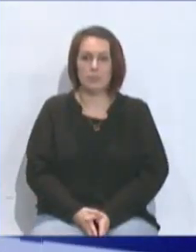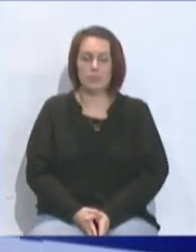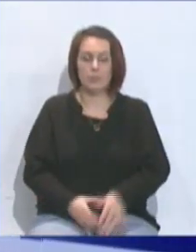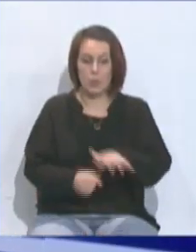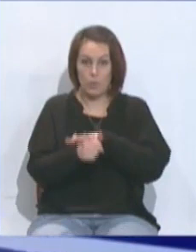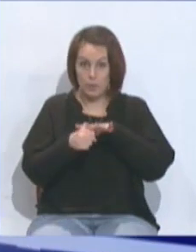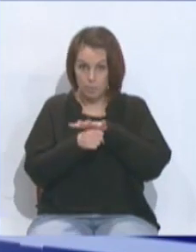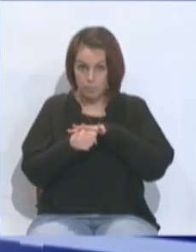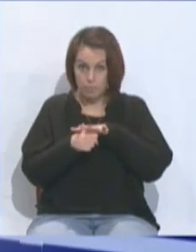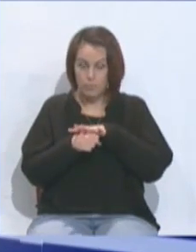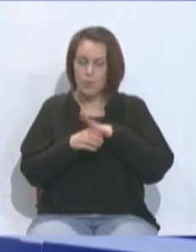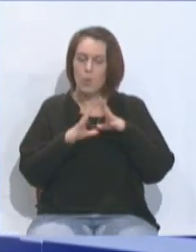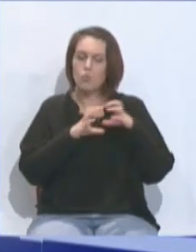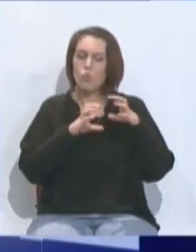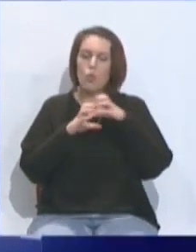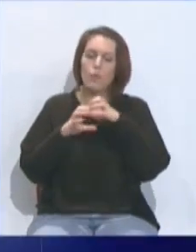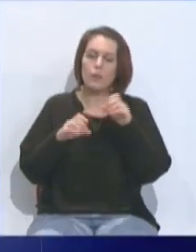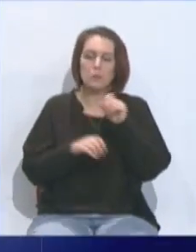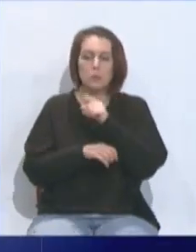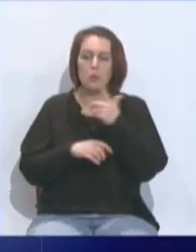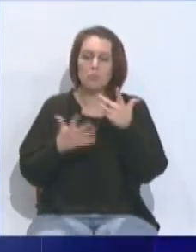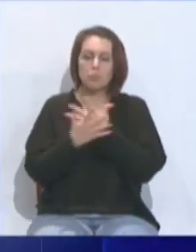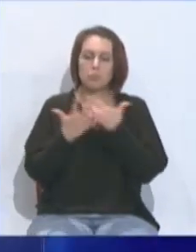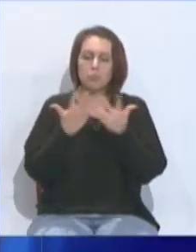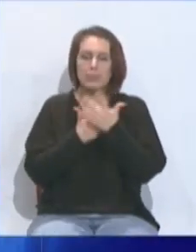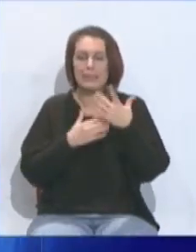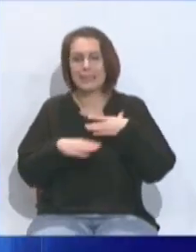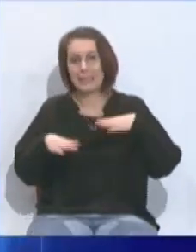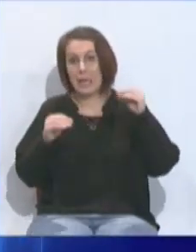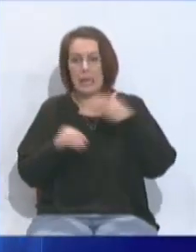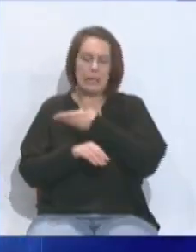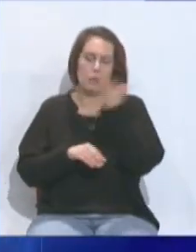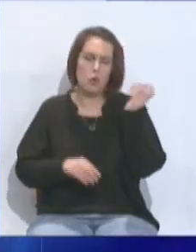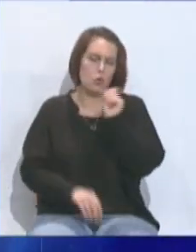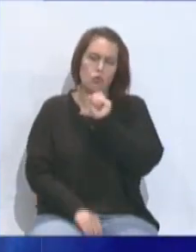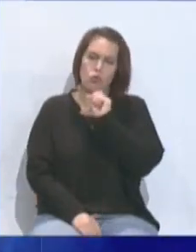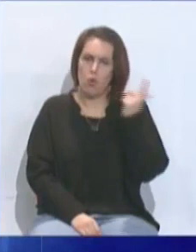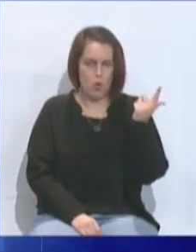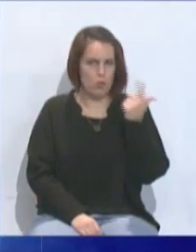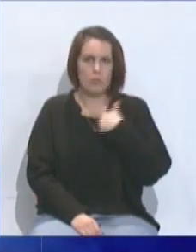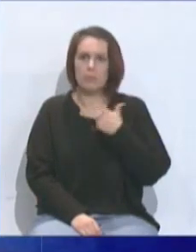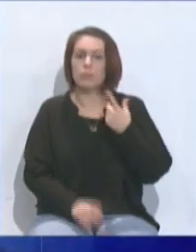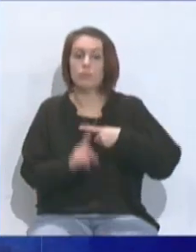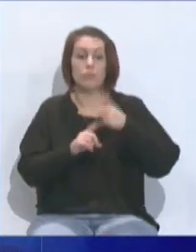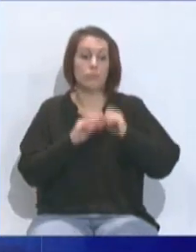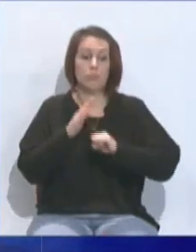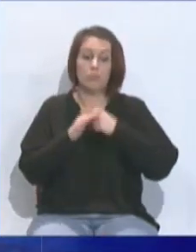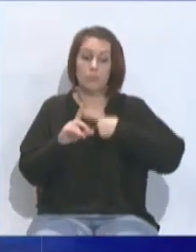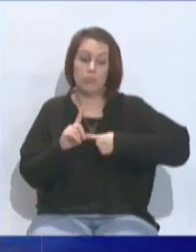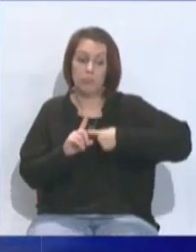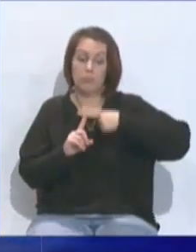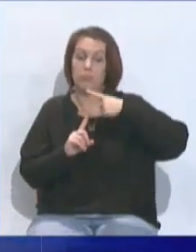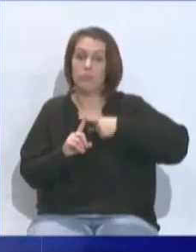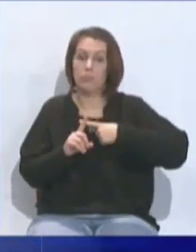Para la provincia se esperan nubes alternando con claros en la sierra y despejado en el resto. Las temperaturas máximas en